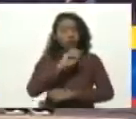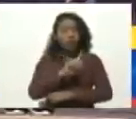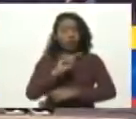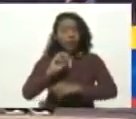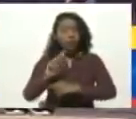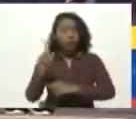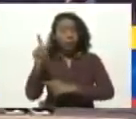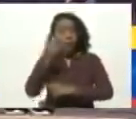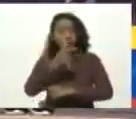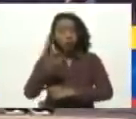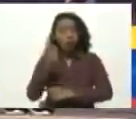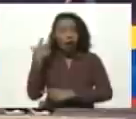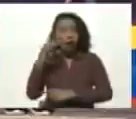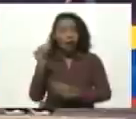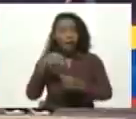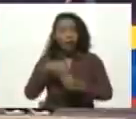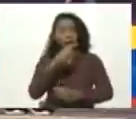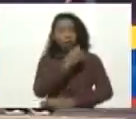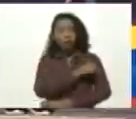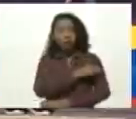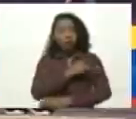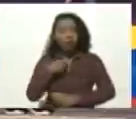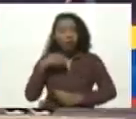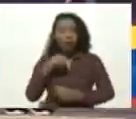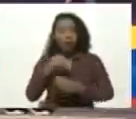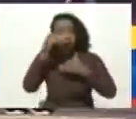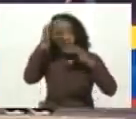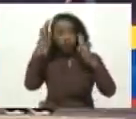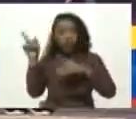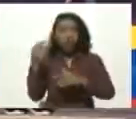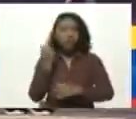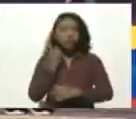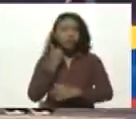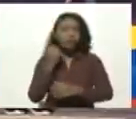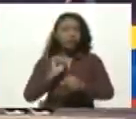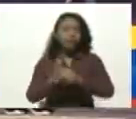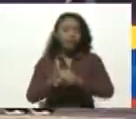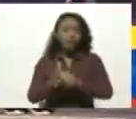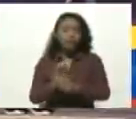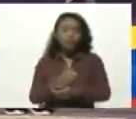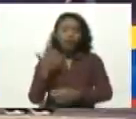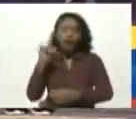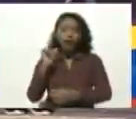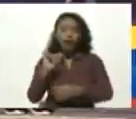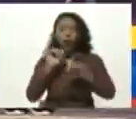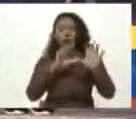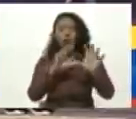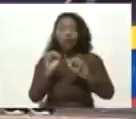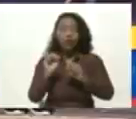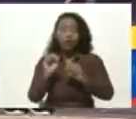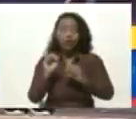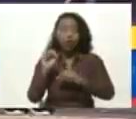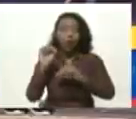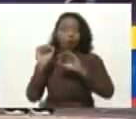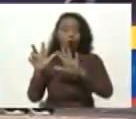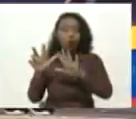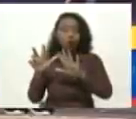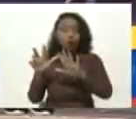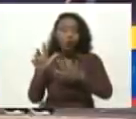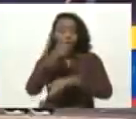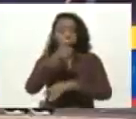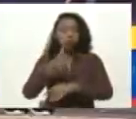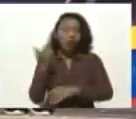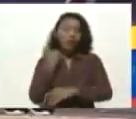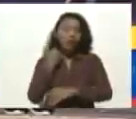personas que están hospitalizadas para atender esta enfermedad de COVID. Tenemos 808 casos activos en el estado